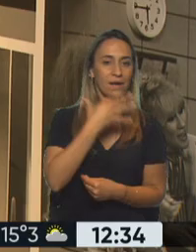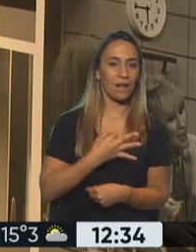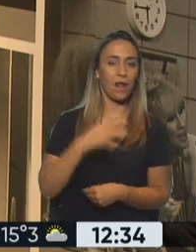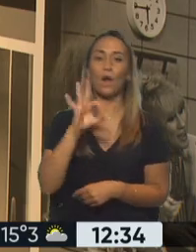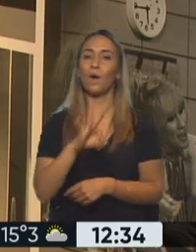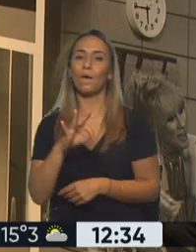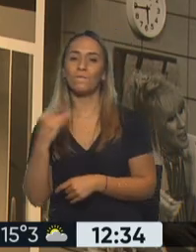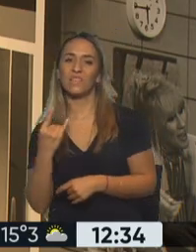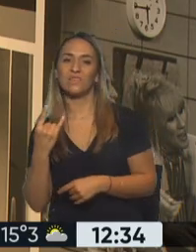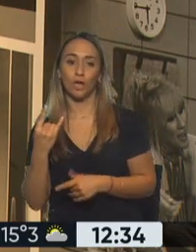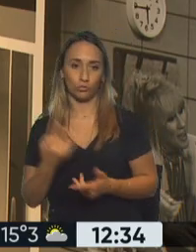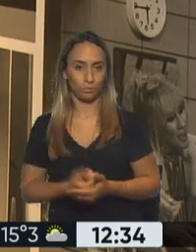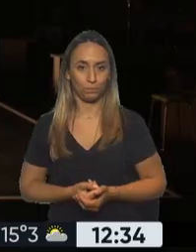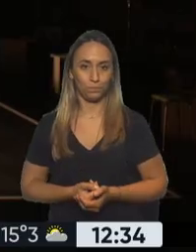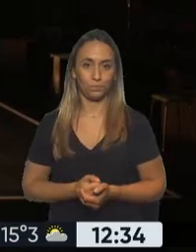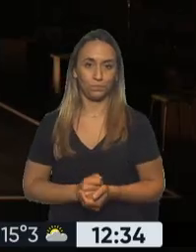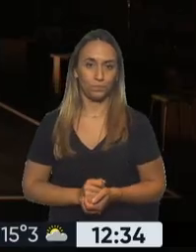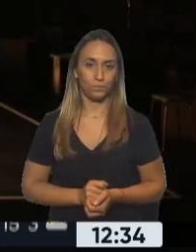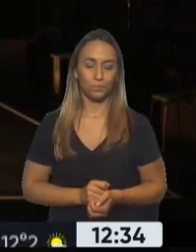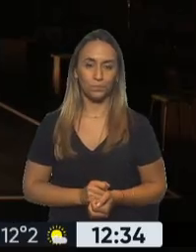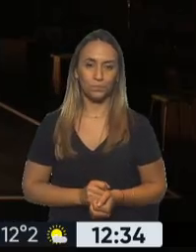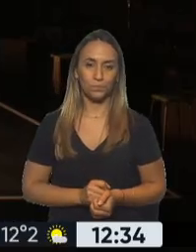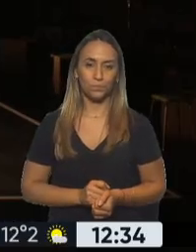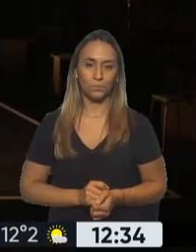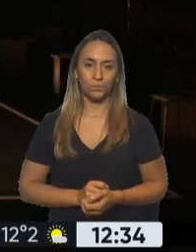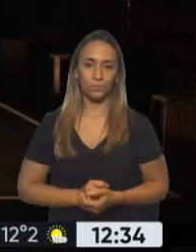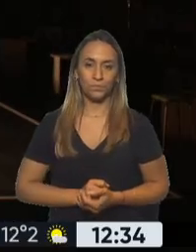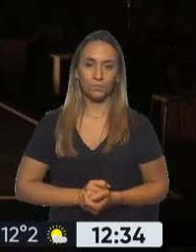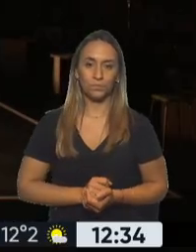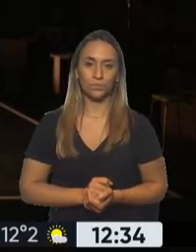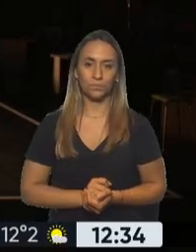que es un poco como uno cuenta las cosas. Yo tengo una historia.